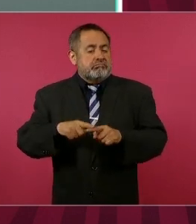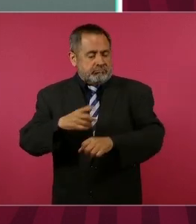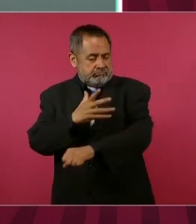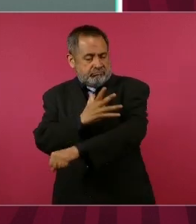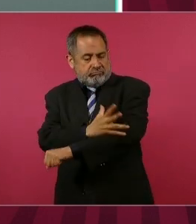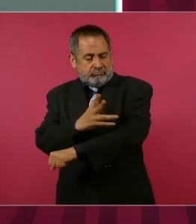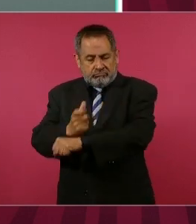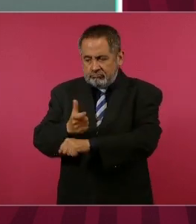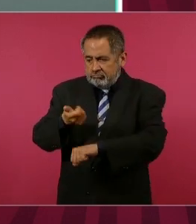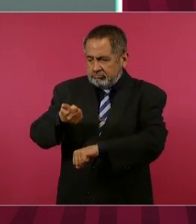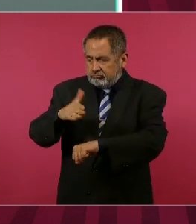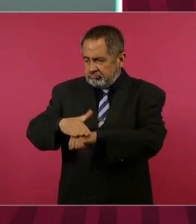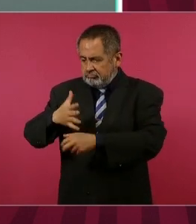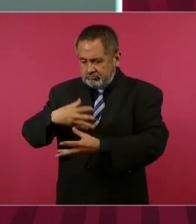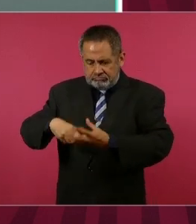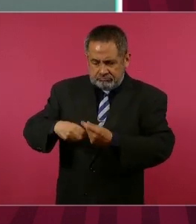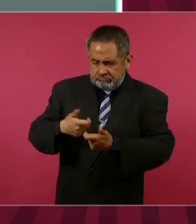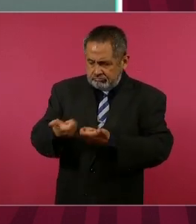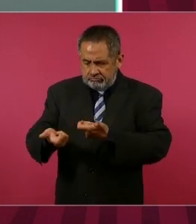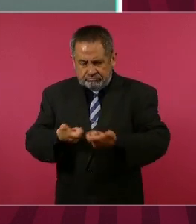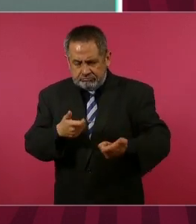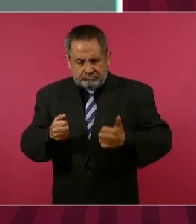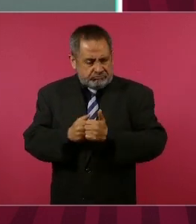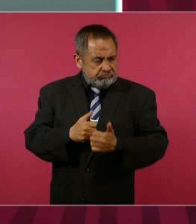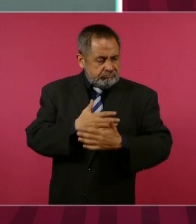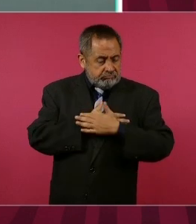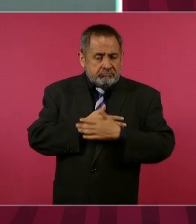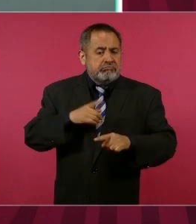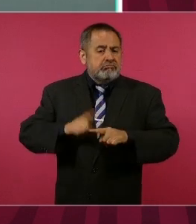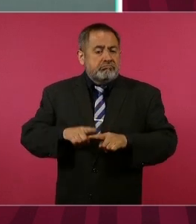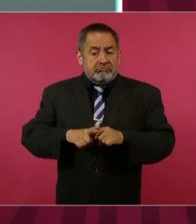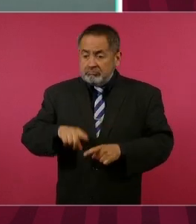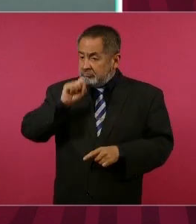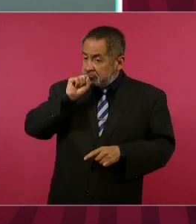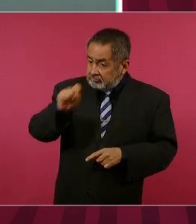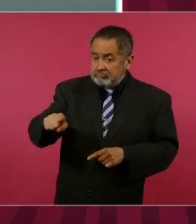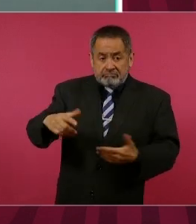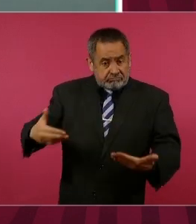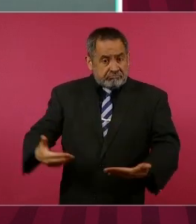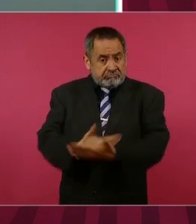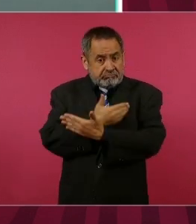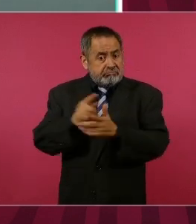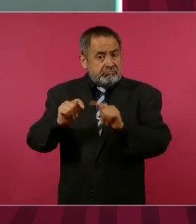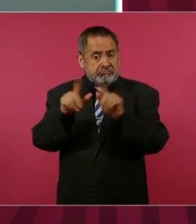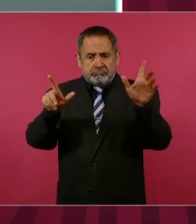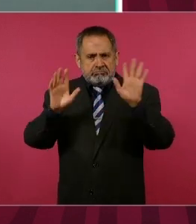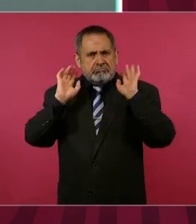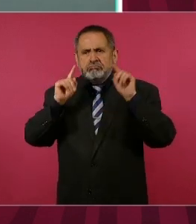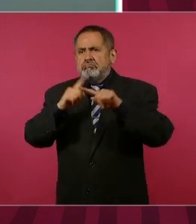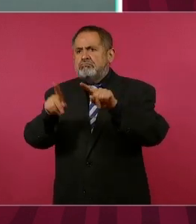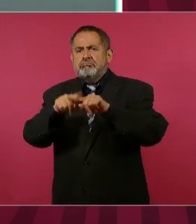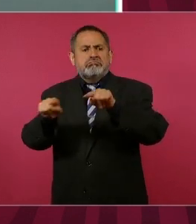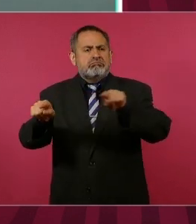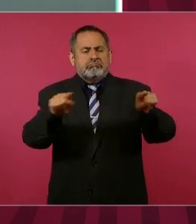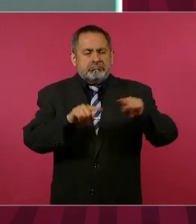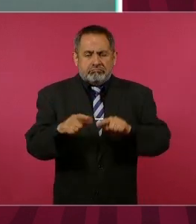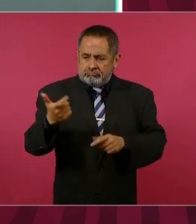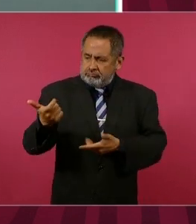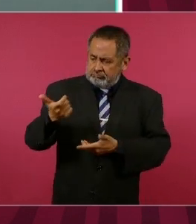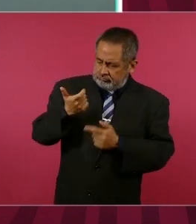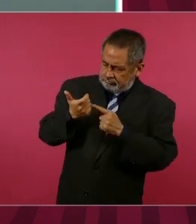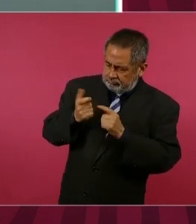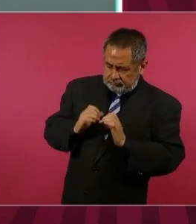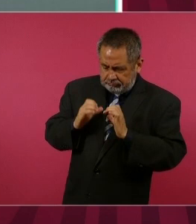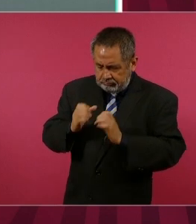honradez, amor y compromiso por ciudadanas y ciudadanos tlaxcaltecas para cuidar